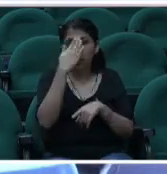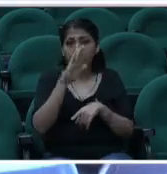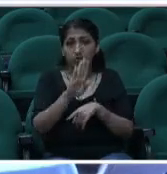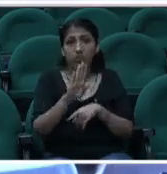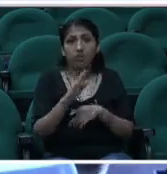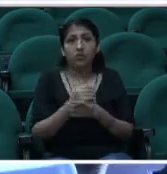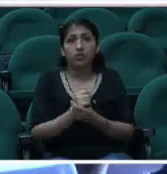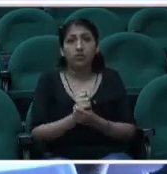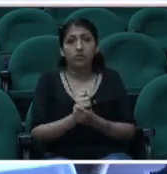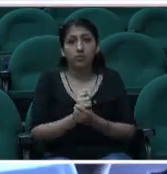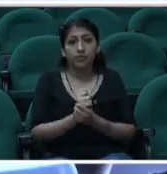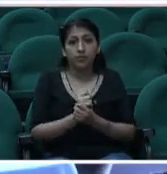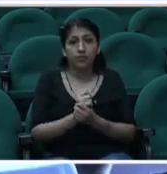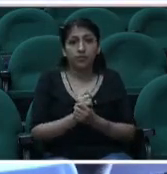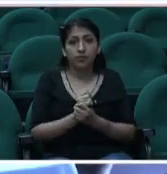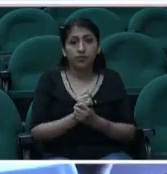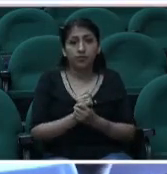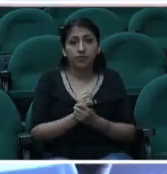ej